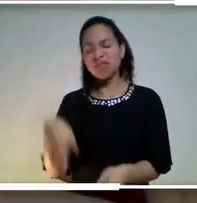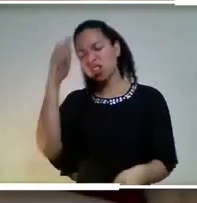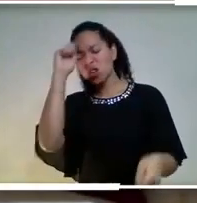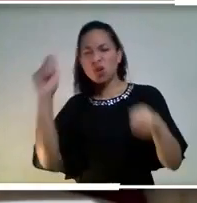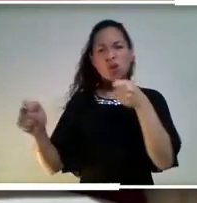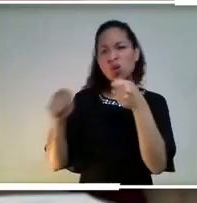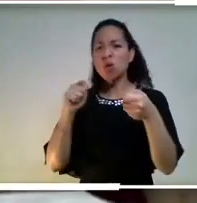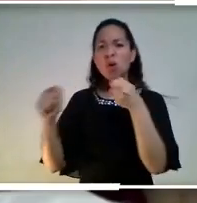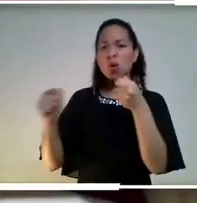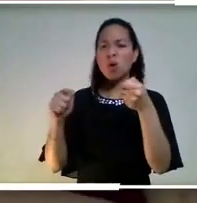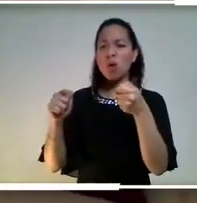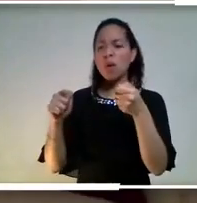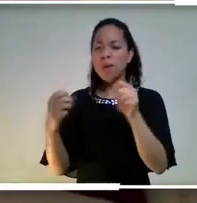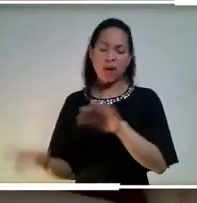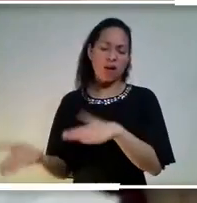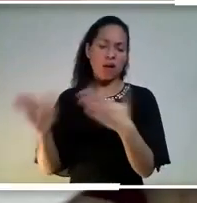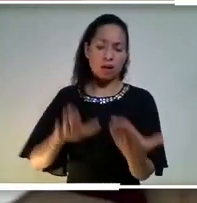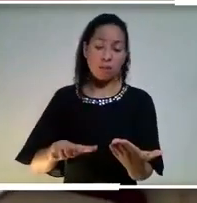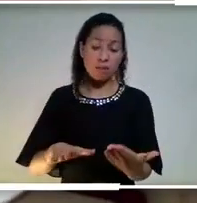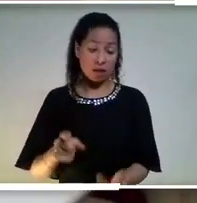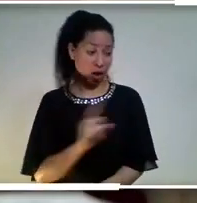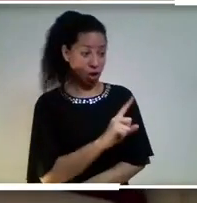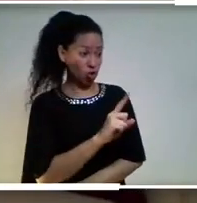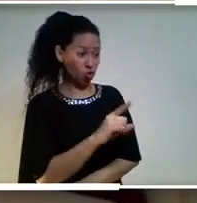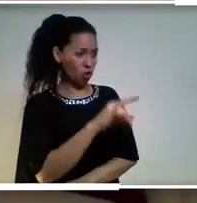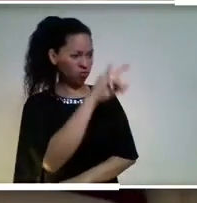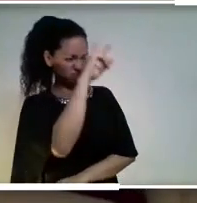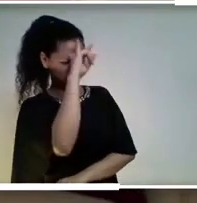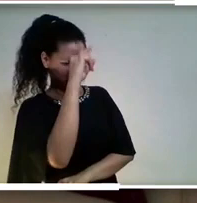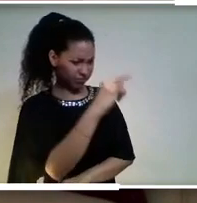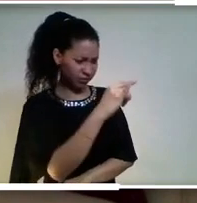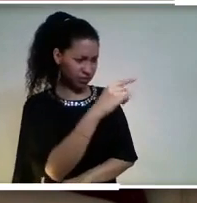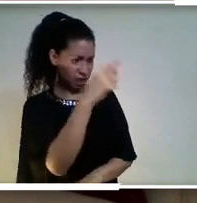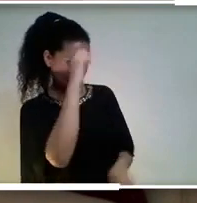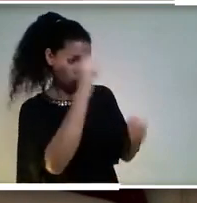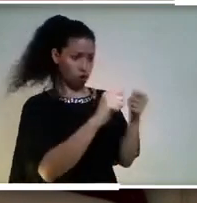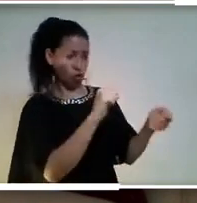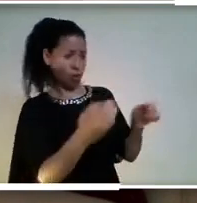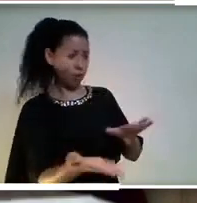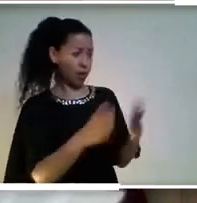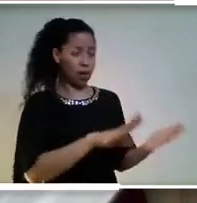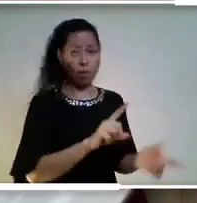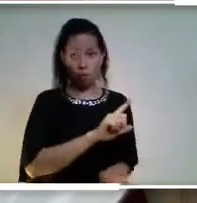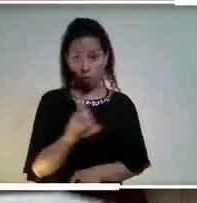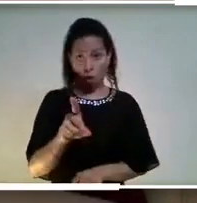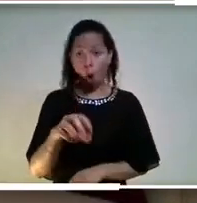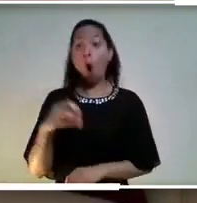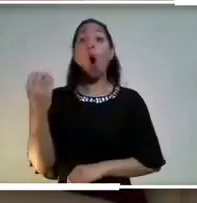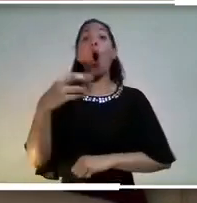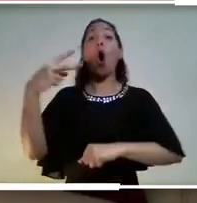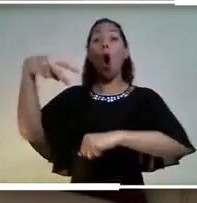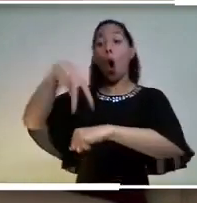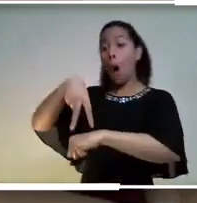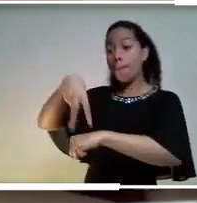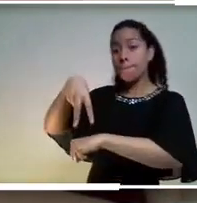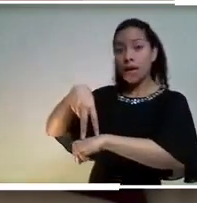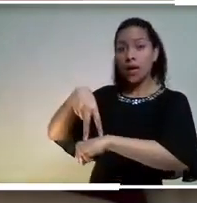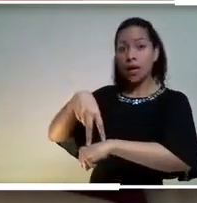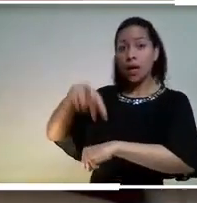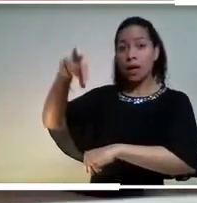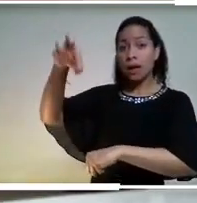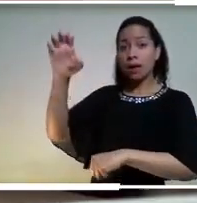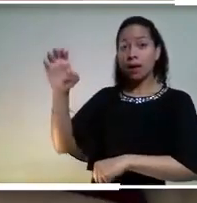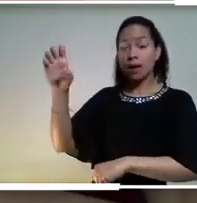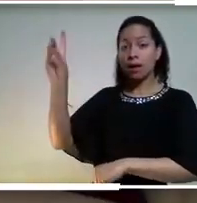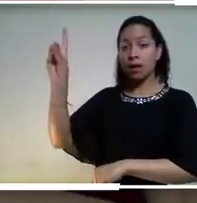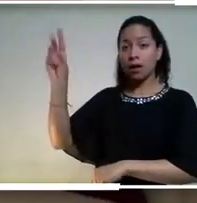jesús y el con el poder de sus palabras llamarada de las tumbas a las personas no importa cuánto tiempo hayan